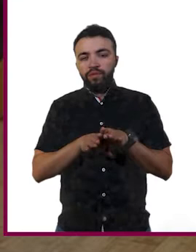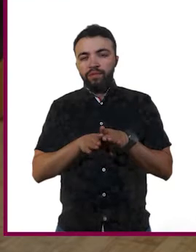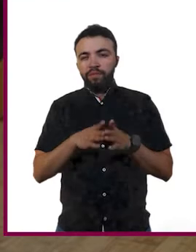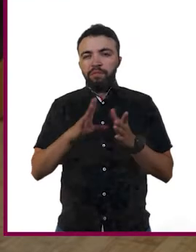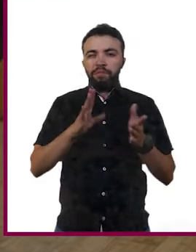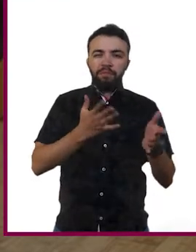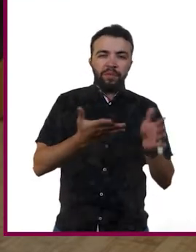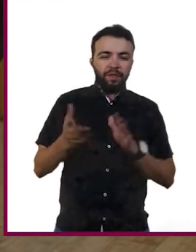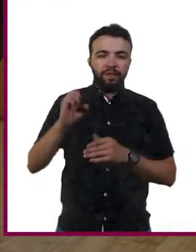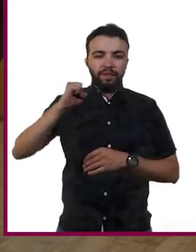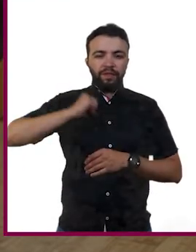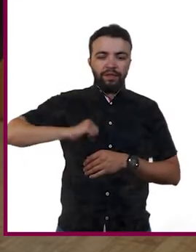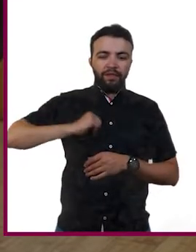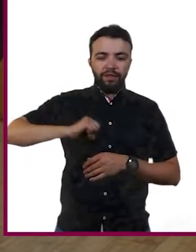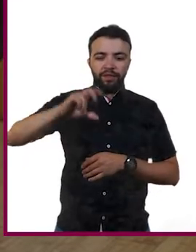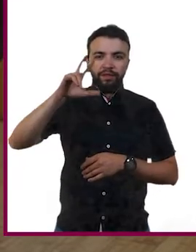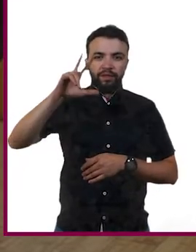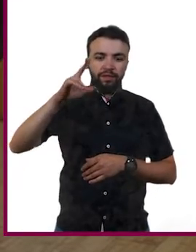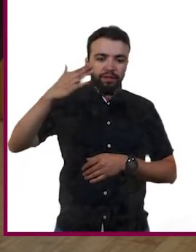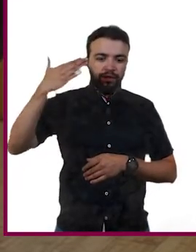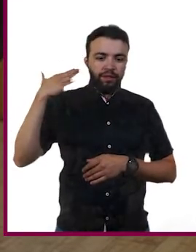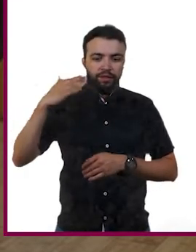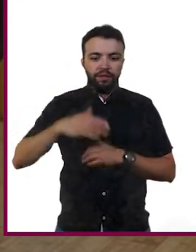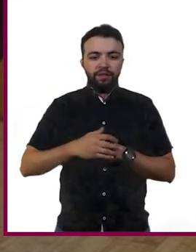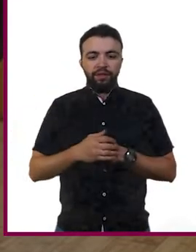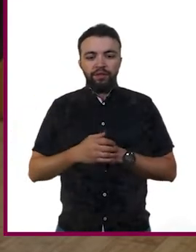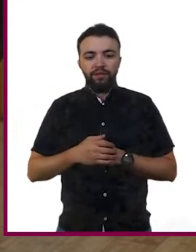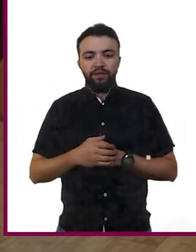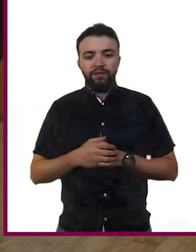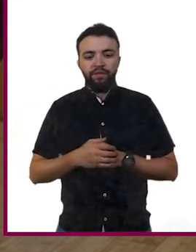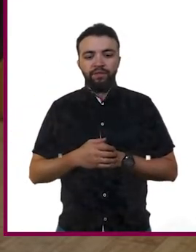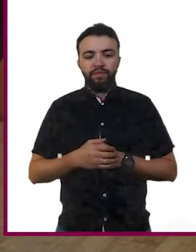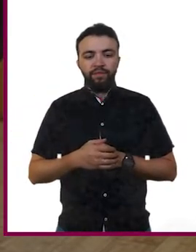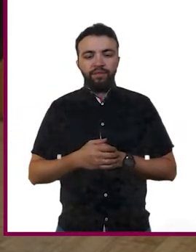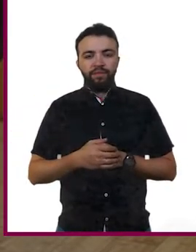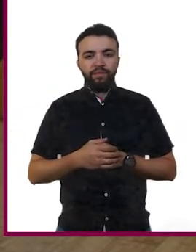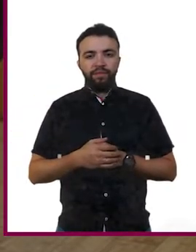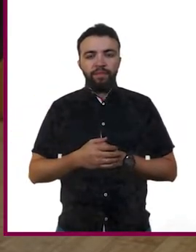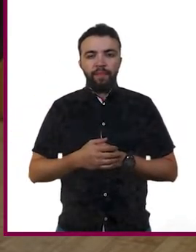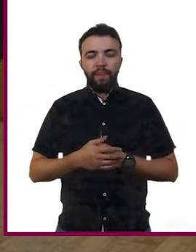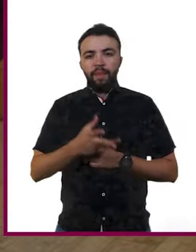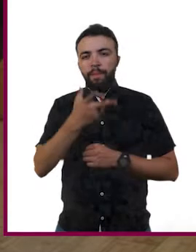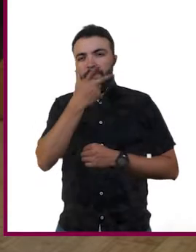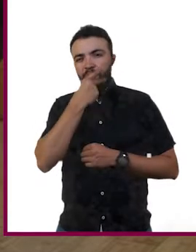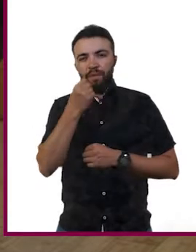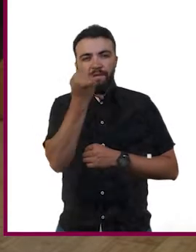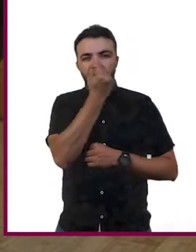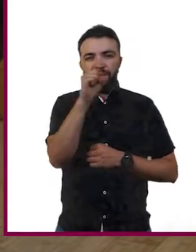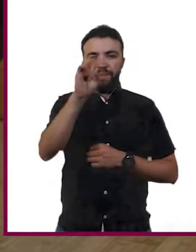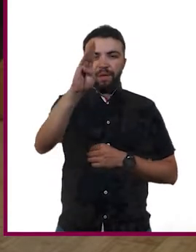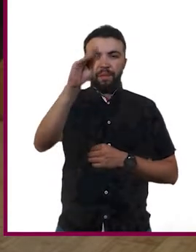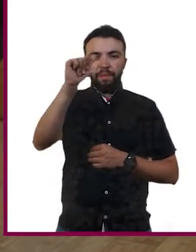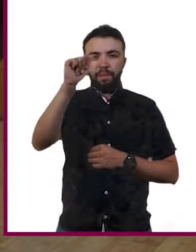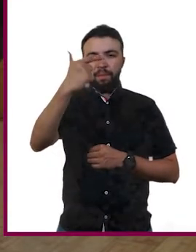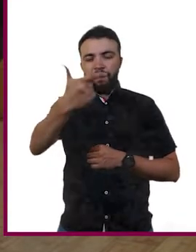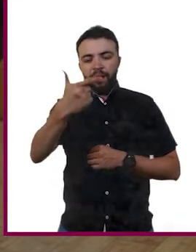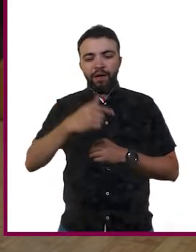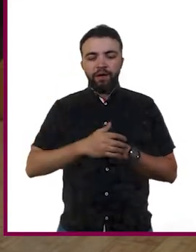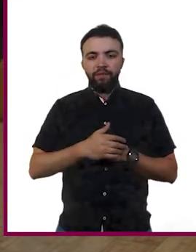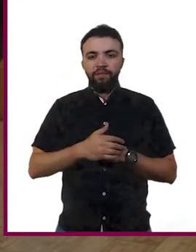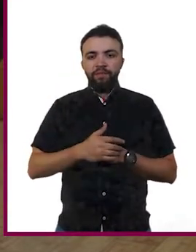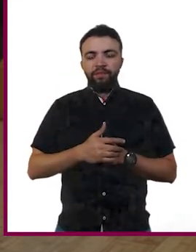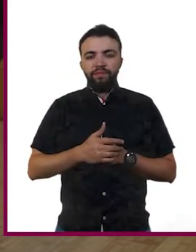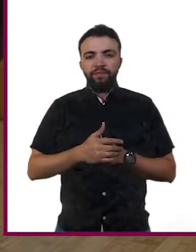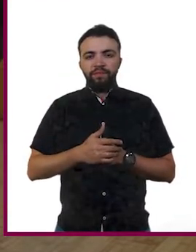XVIII, digamos, Bach papá murió en 1750, entonces para efectos prácticos se toma